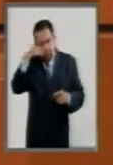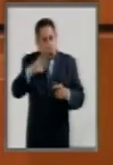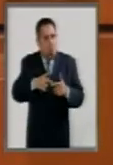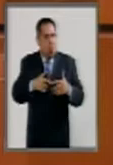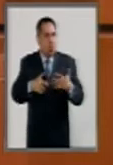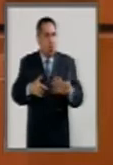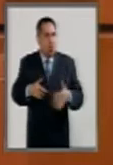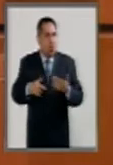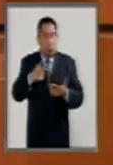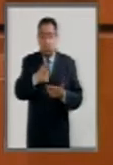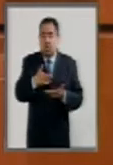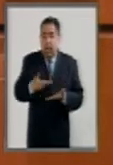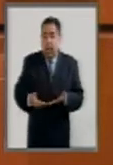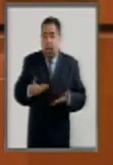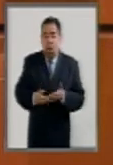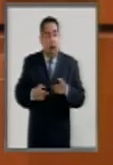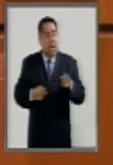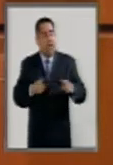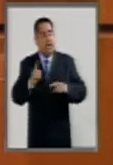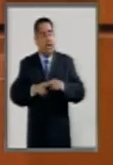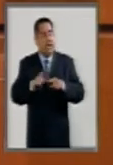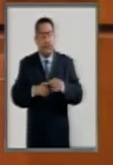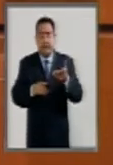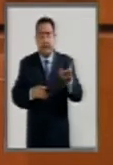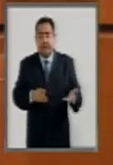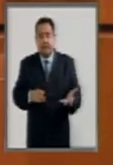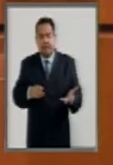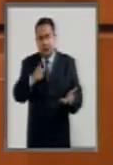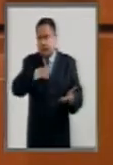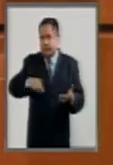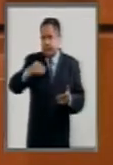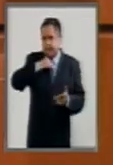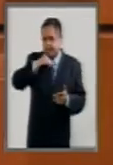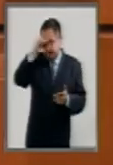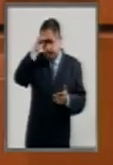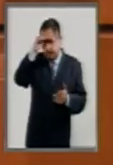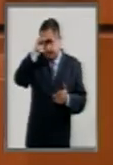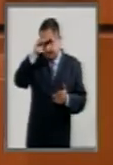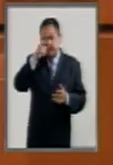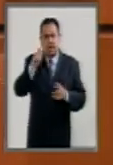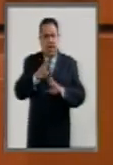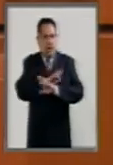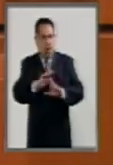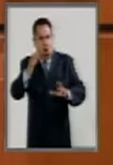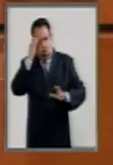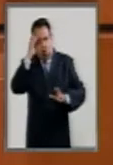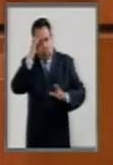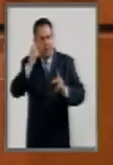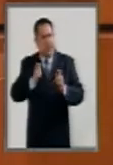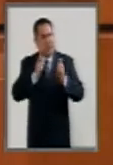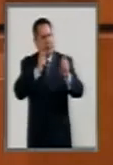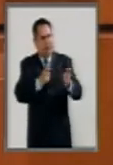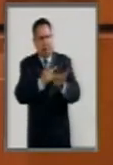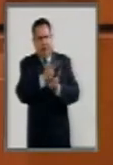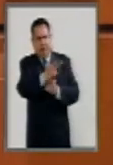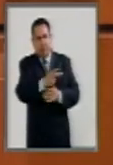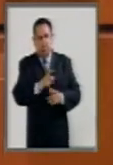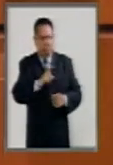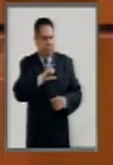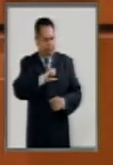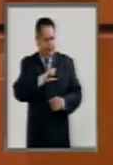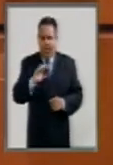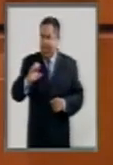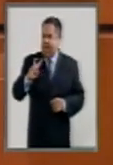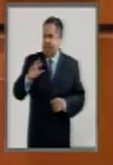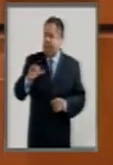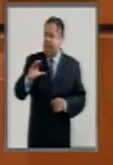que quien ahora estamos poniendo a su consideración sea reconocida con esta presea Elvia Carrillo Puerto,